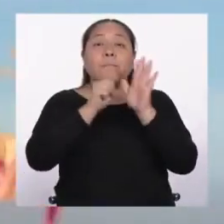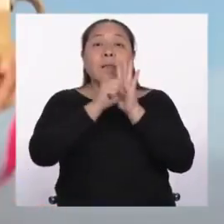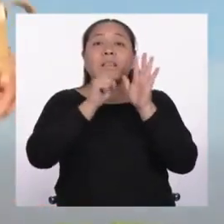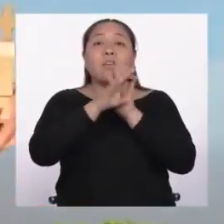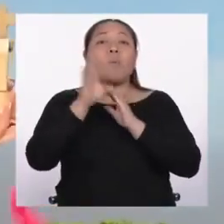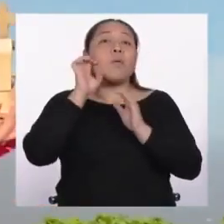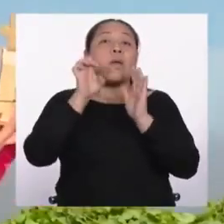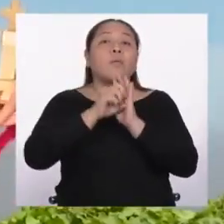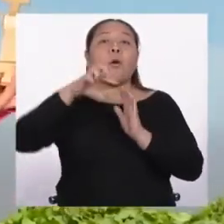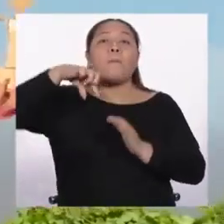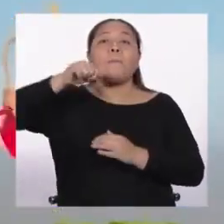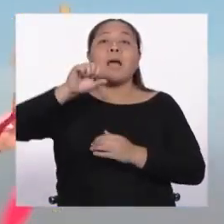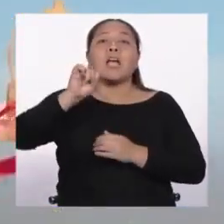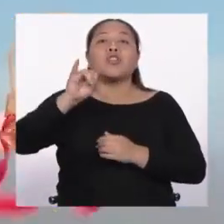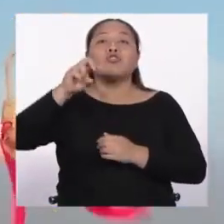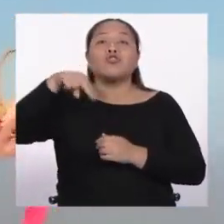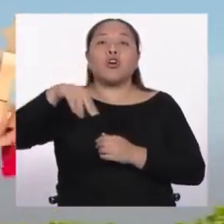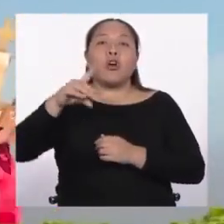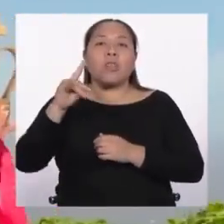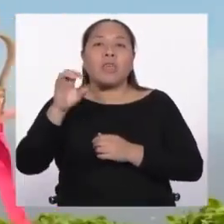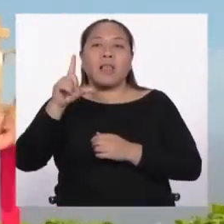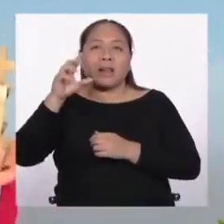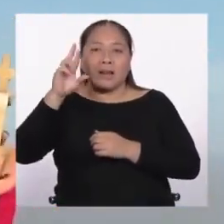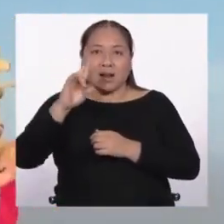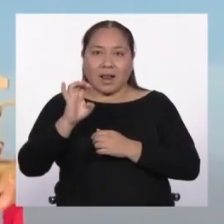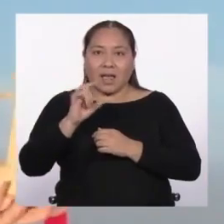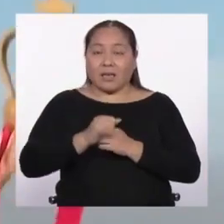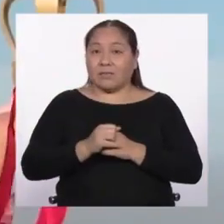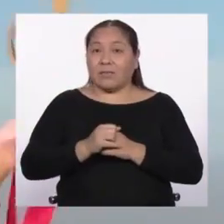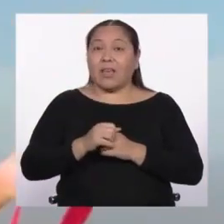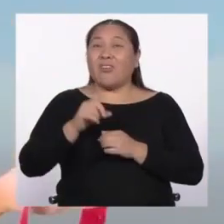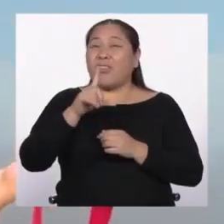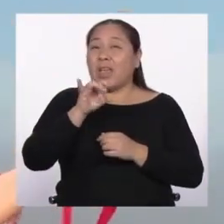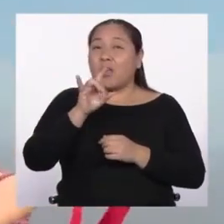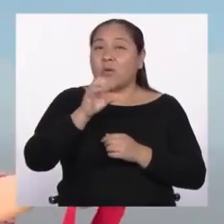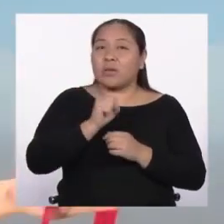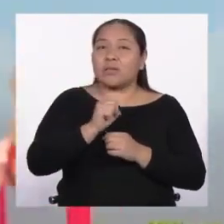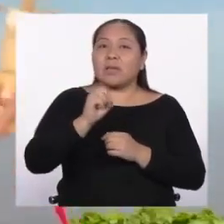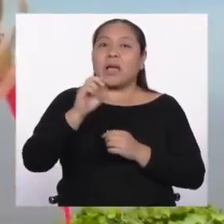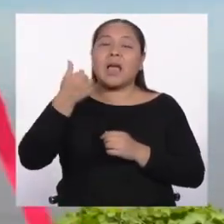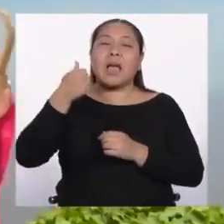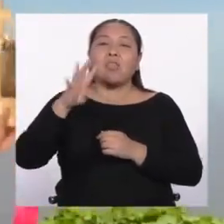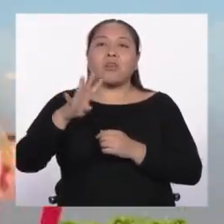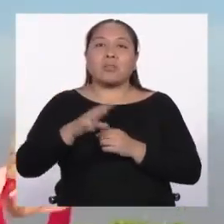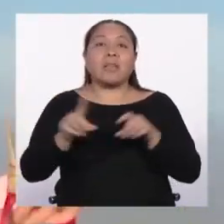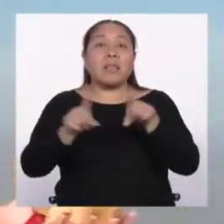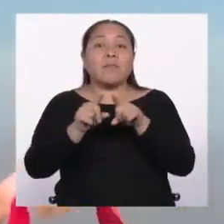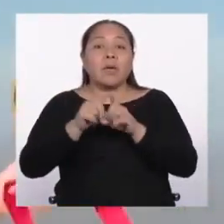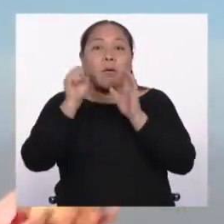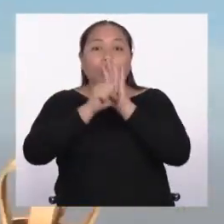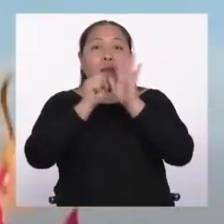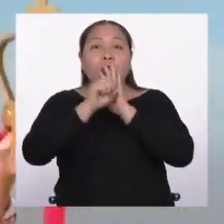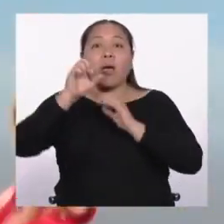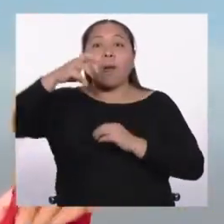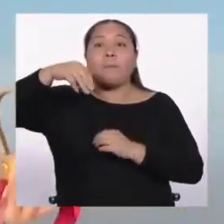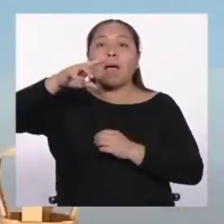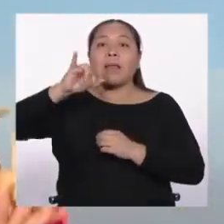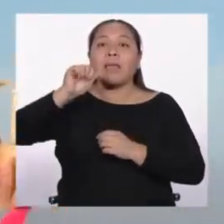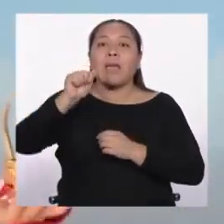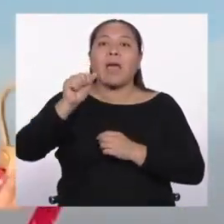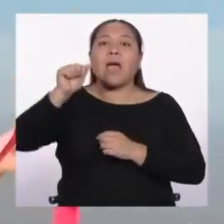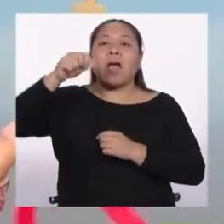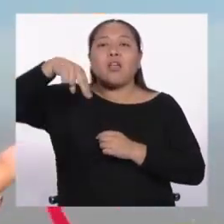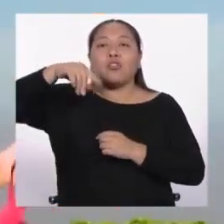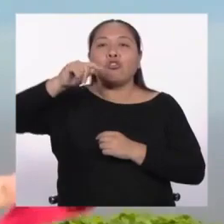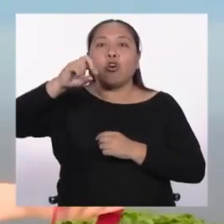de los reyes más recordados en el mundo, Luis XIV. O también puedes ver María Antonieta, una película increíble que fue grabada en el mismo